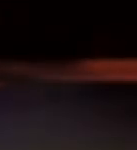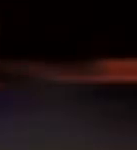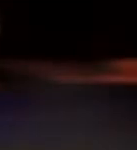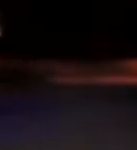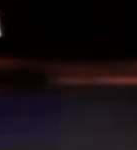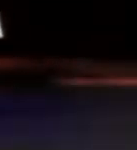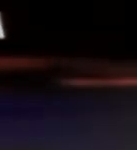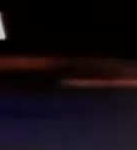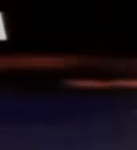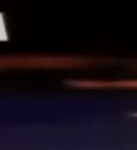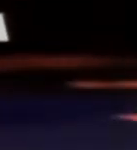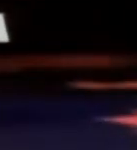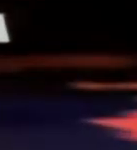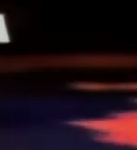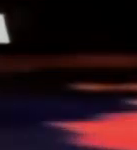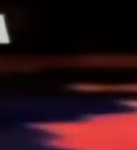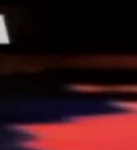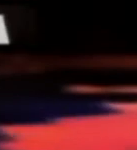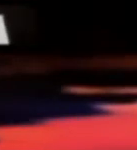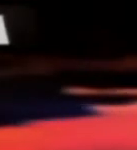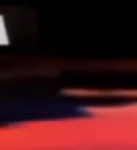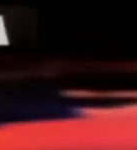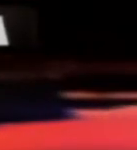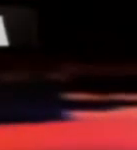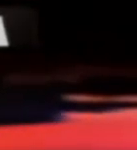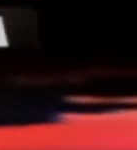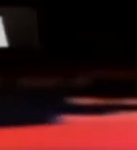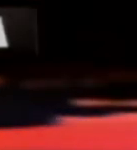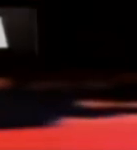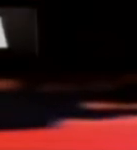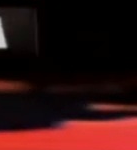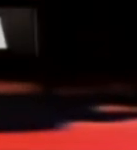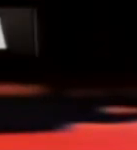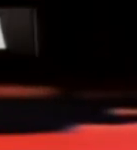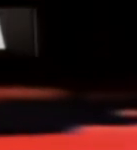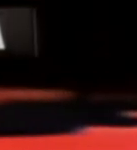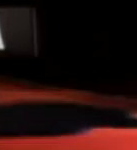Telerama Noticias presenta su segmento Entrevista.